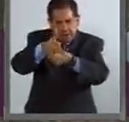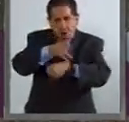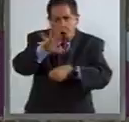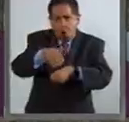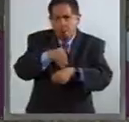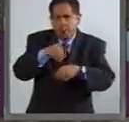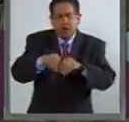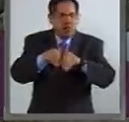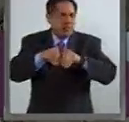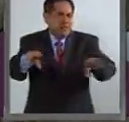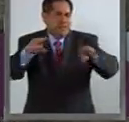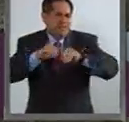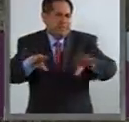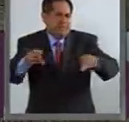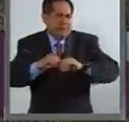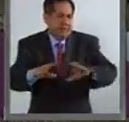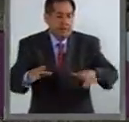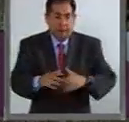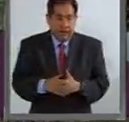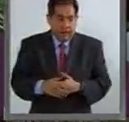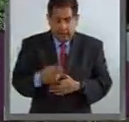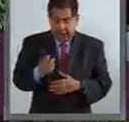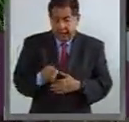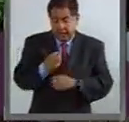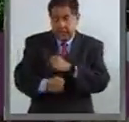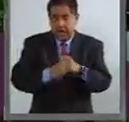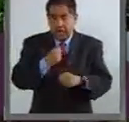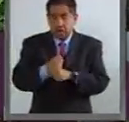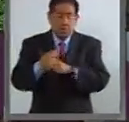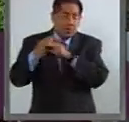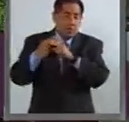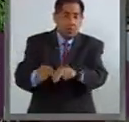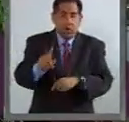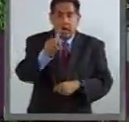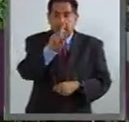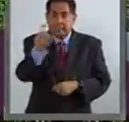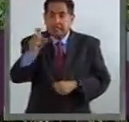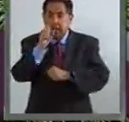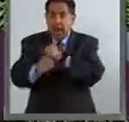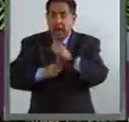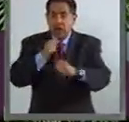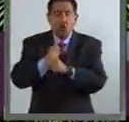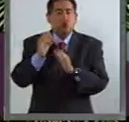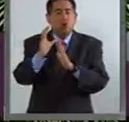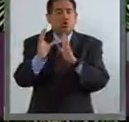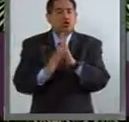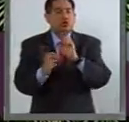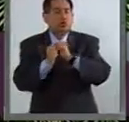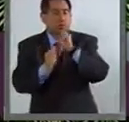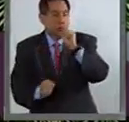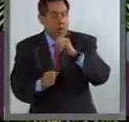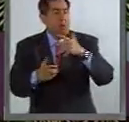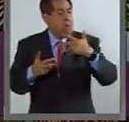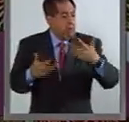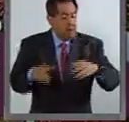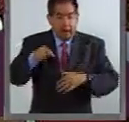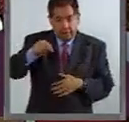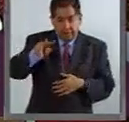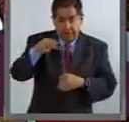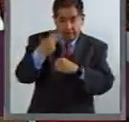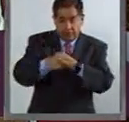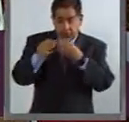Este año en México estamos celebrando 100 años de la Constitución mexicana y el canal del Congreso